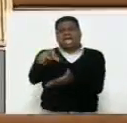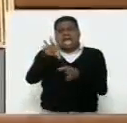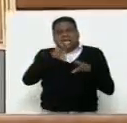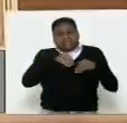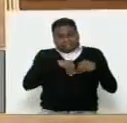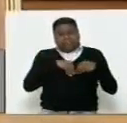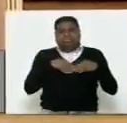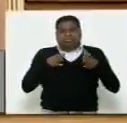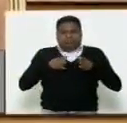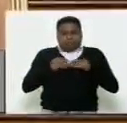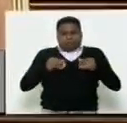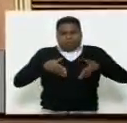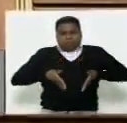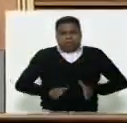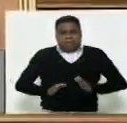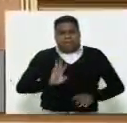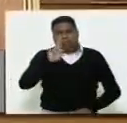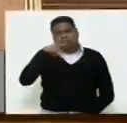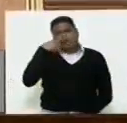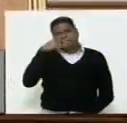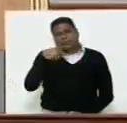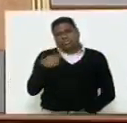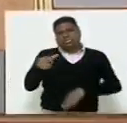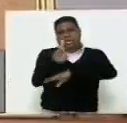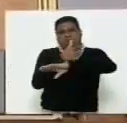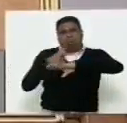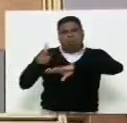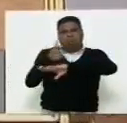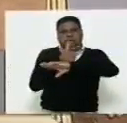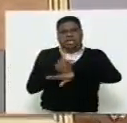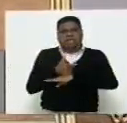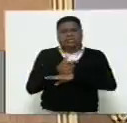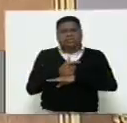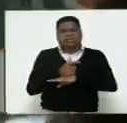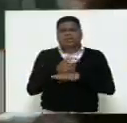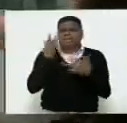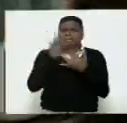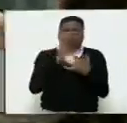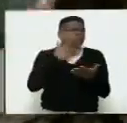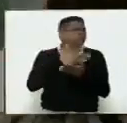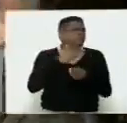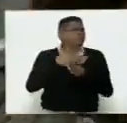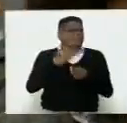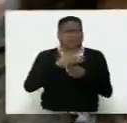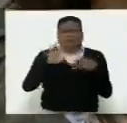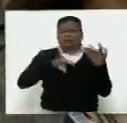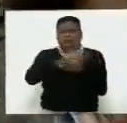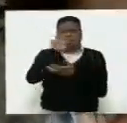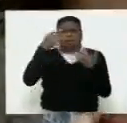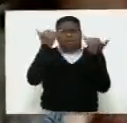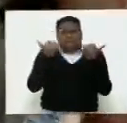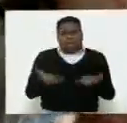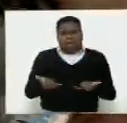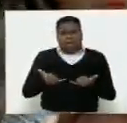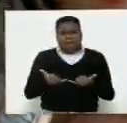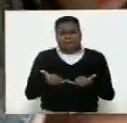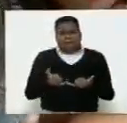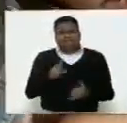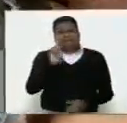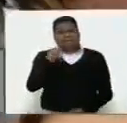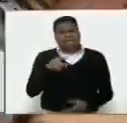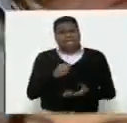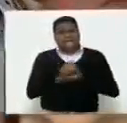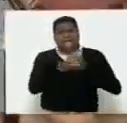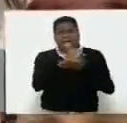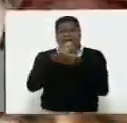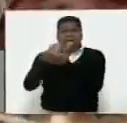parto humanizado como una política de Estado en medio de las circunstancias que tenemos, además adecuada a